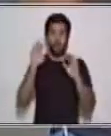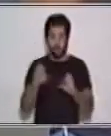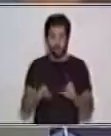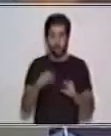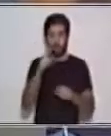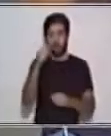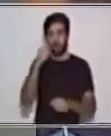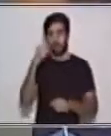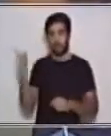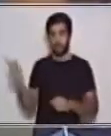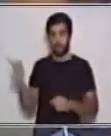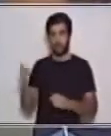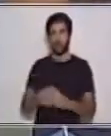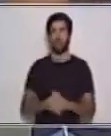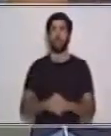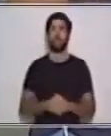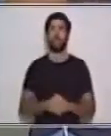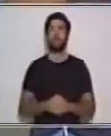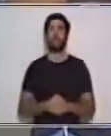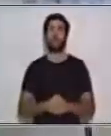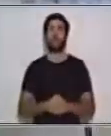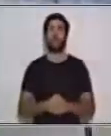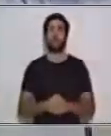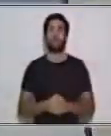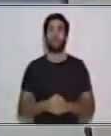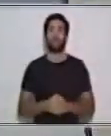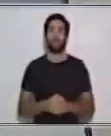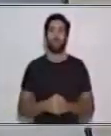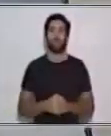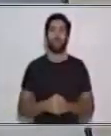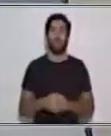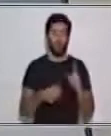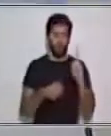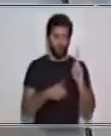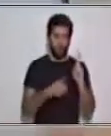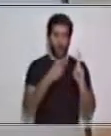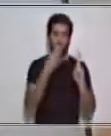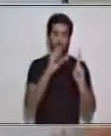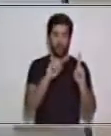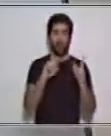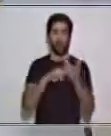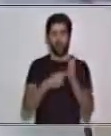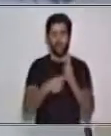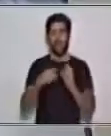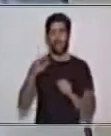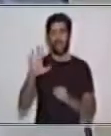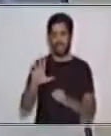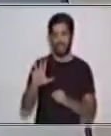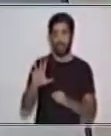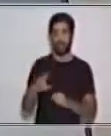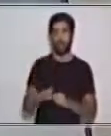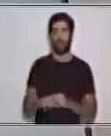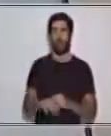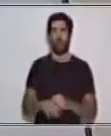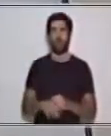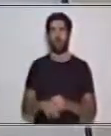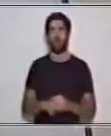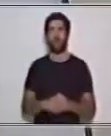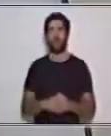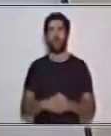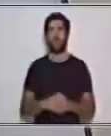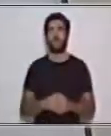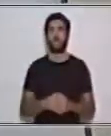ubico, y los que dijeron que tenían un hermano son 5 alumnos. Entonces ubico el